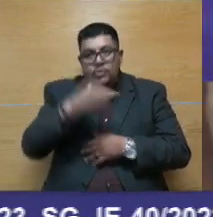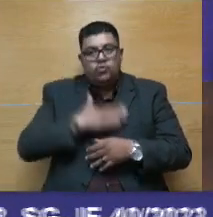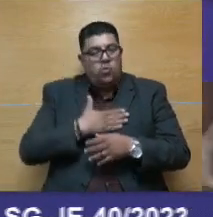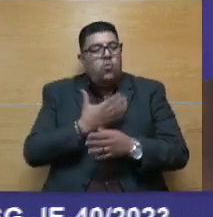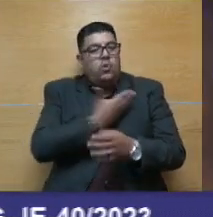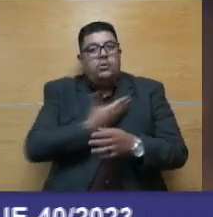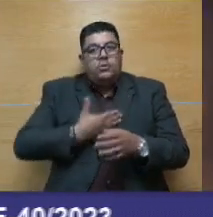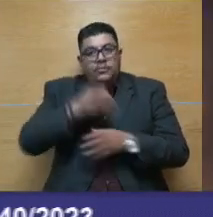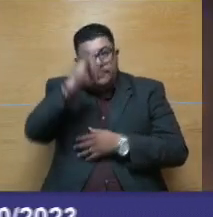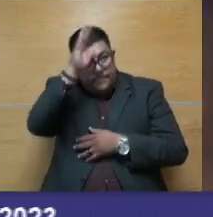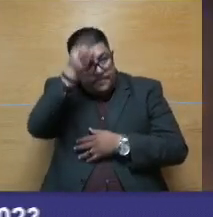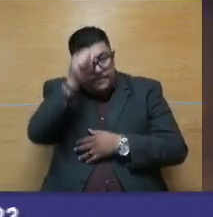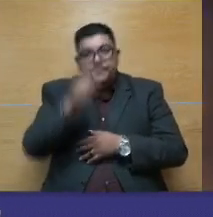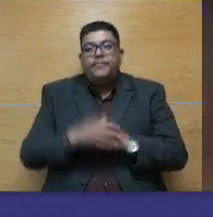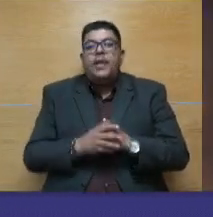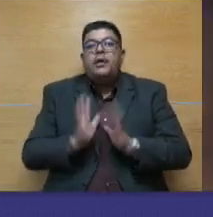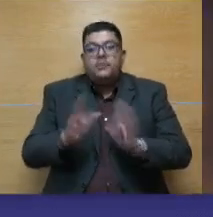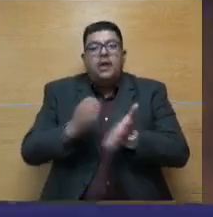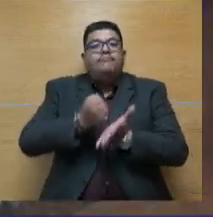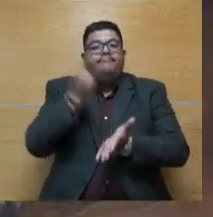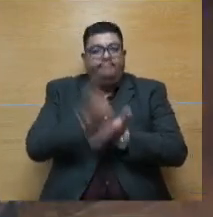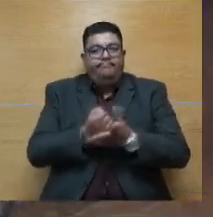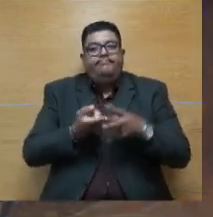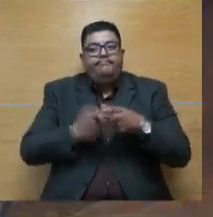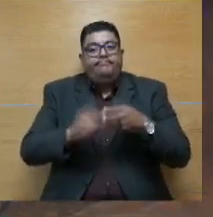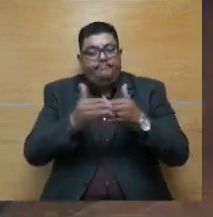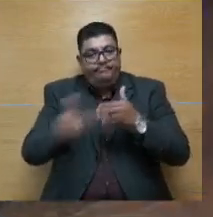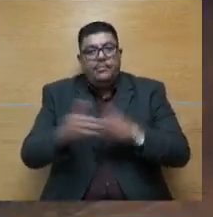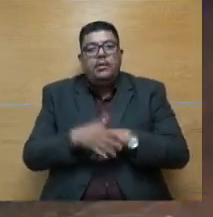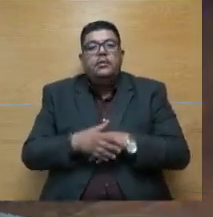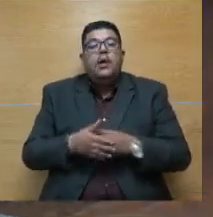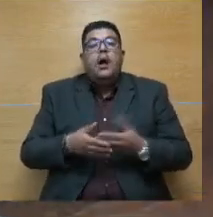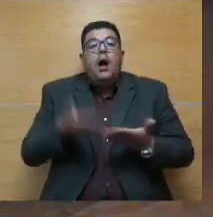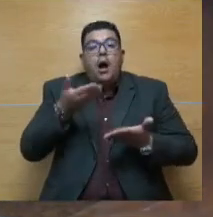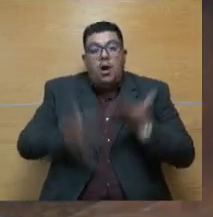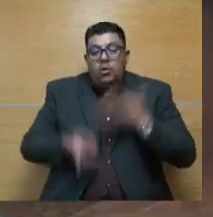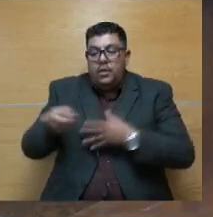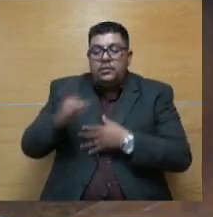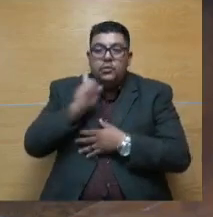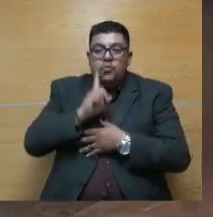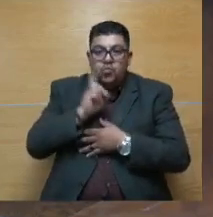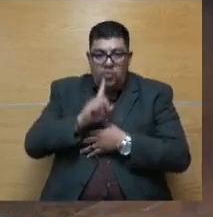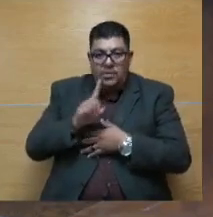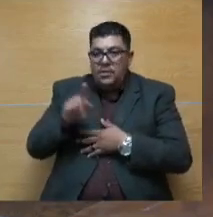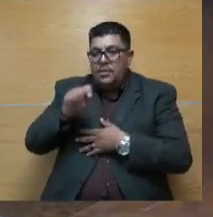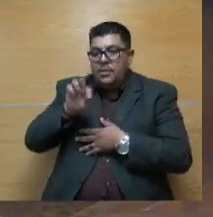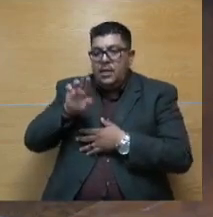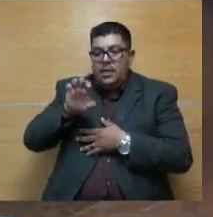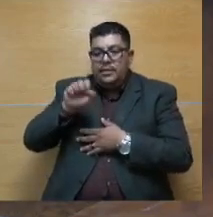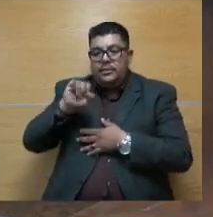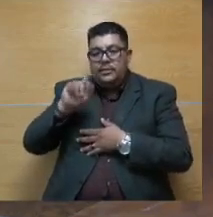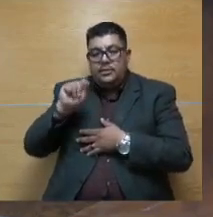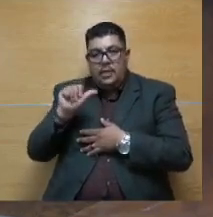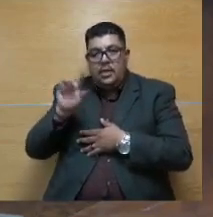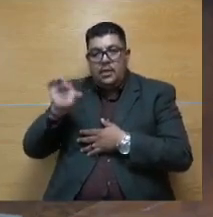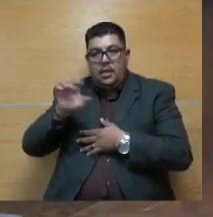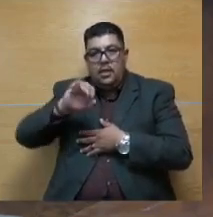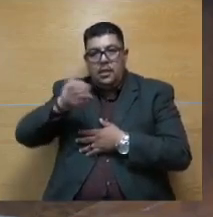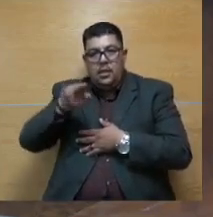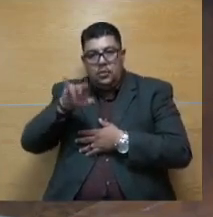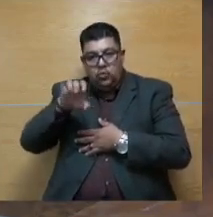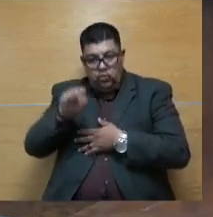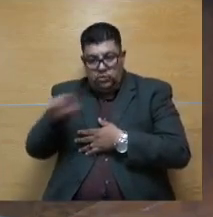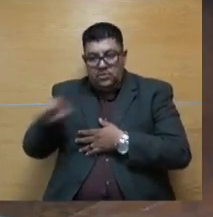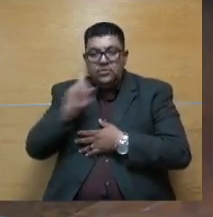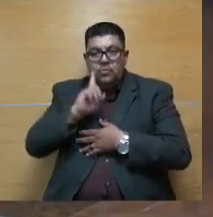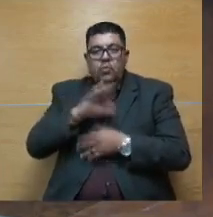tanto se aprueba el orden de asuntos para esta sesión Solicito ahora la secretaria Teresita de Jesús servín López rinda la cuenta relativa al proyecto de